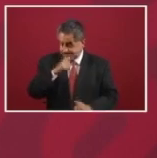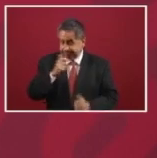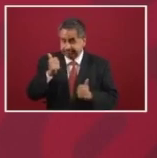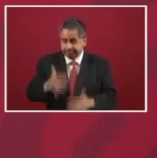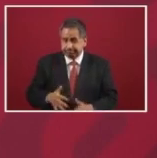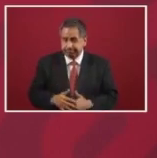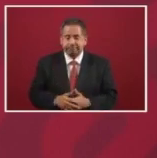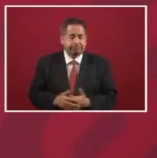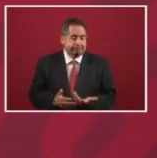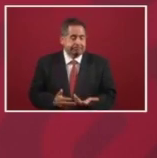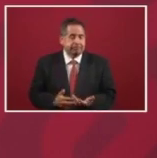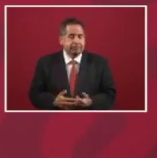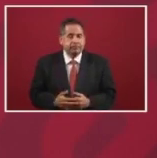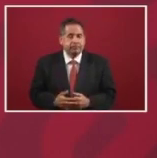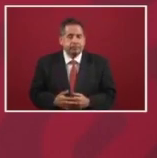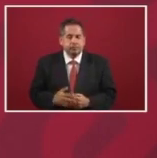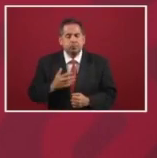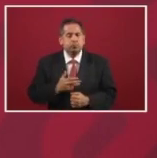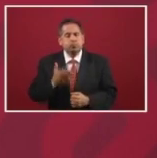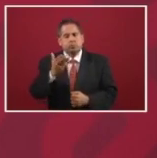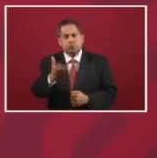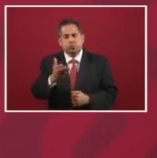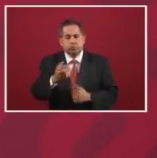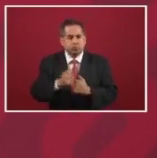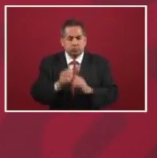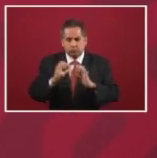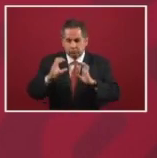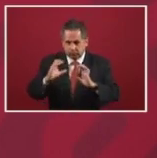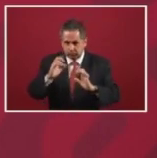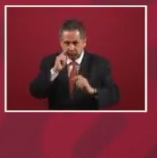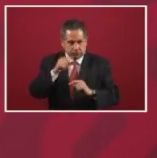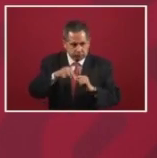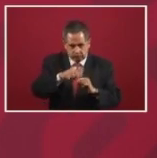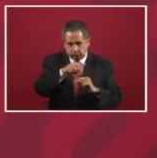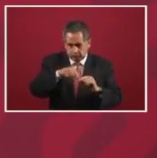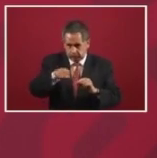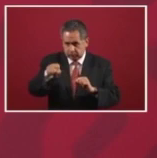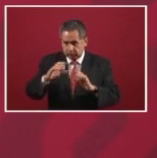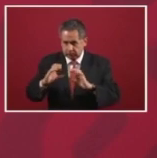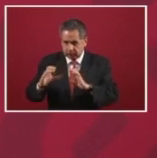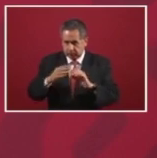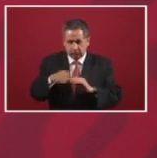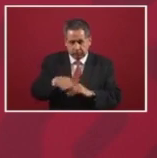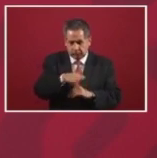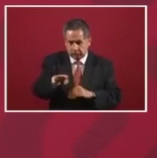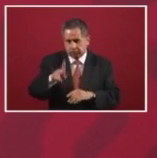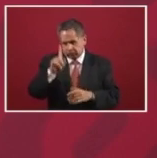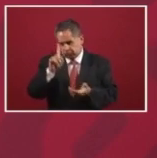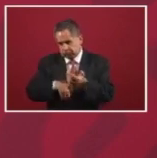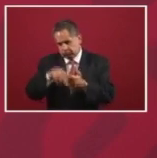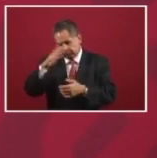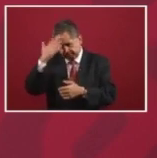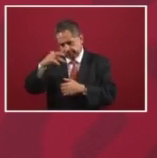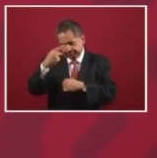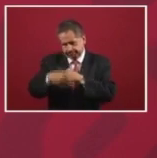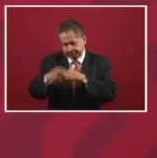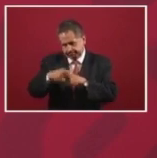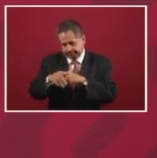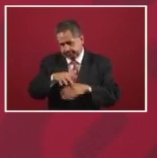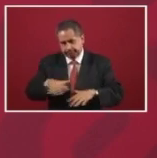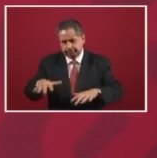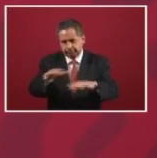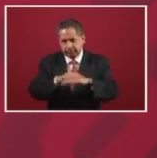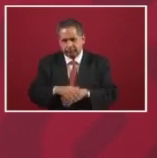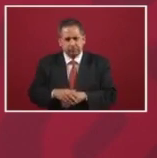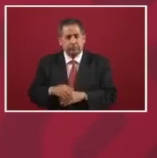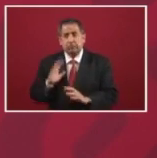pues pedimos que vayan con cuidado por todos los riesgos que se corren. En el